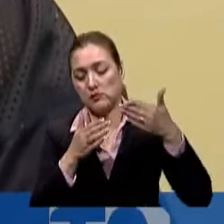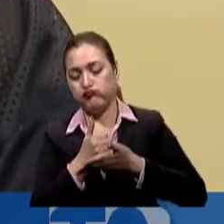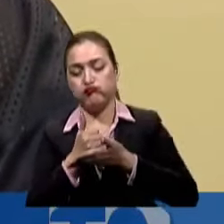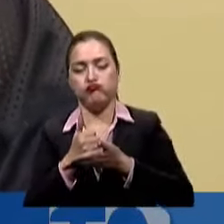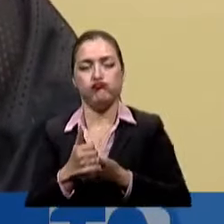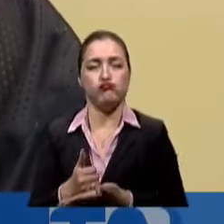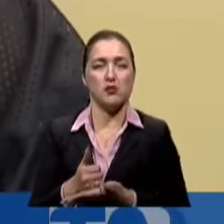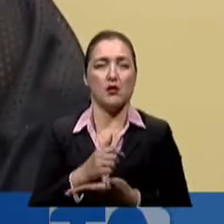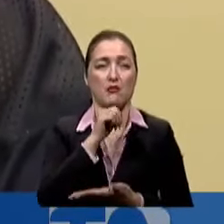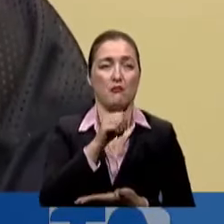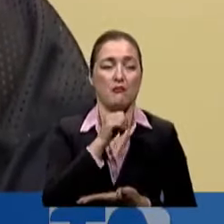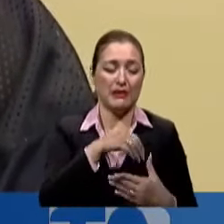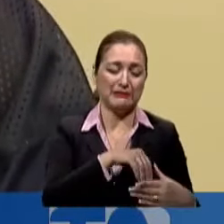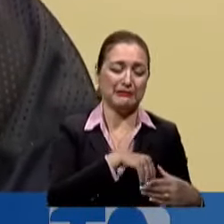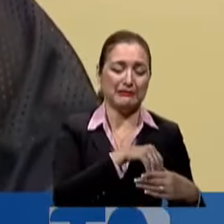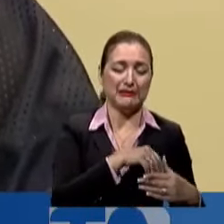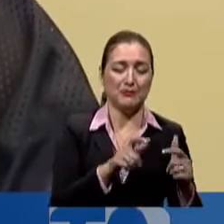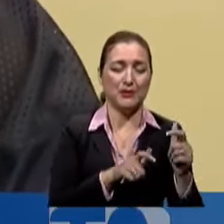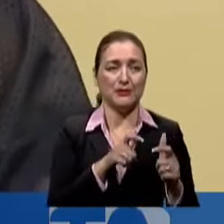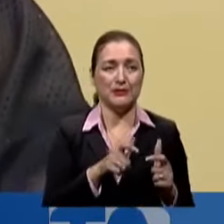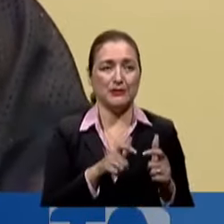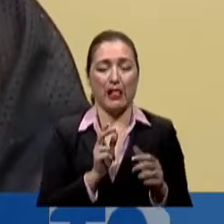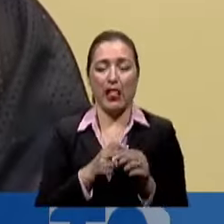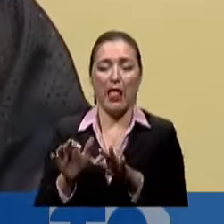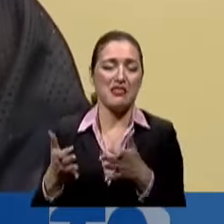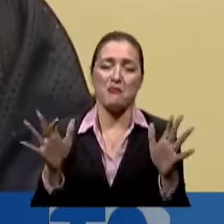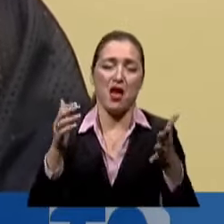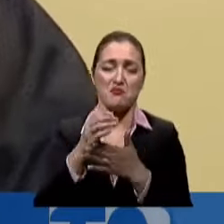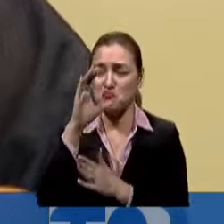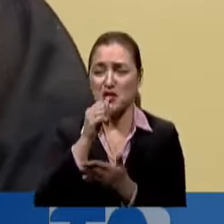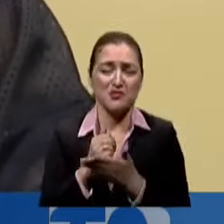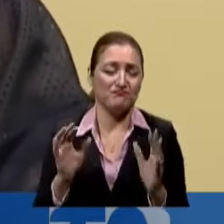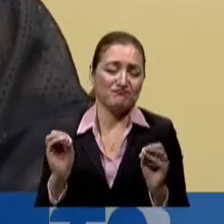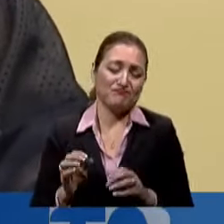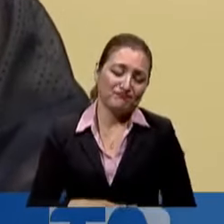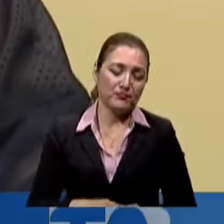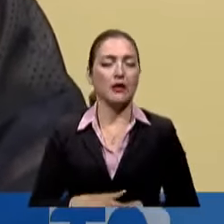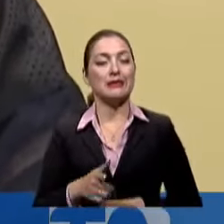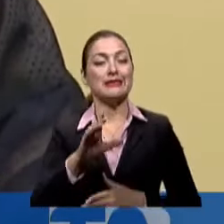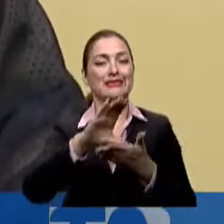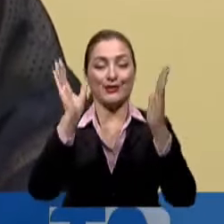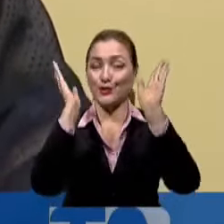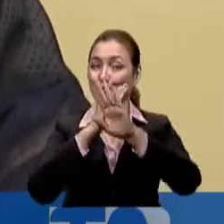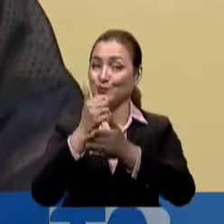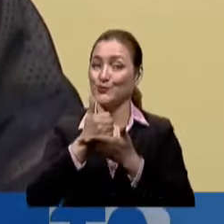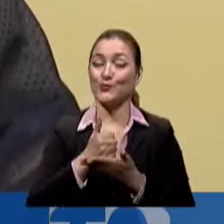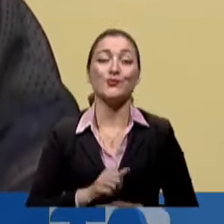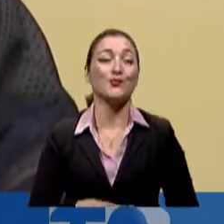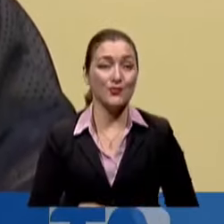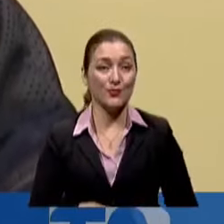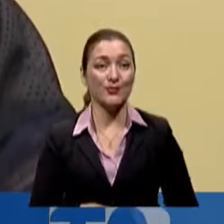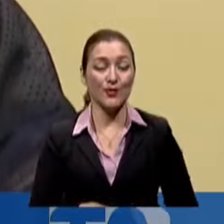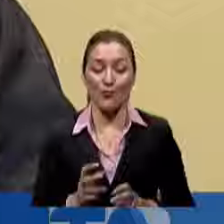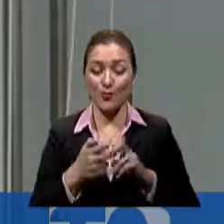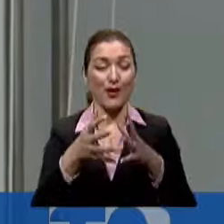porque muchas veces por falta de recursos la gente como que no busca ayuda, entonces estos centros que son gratuitos nos ayudan bastante a buscar